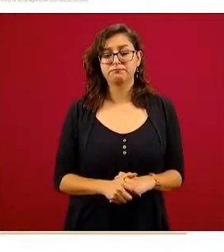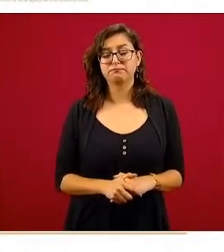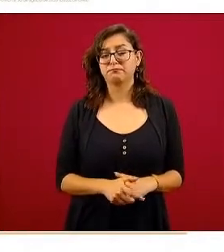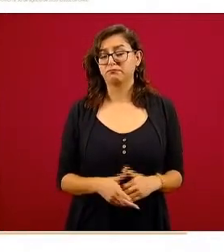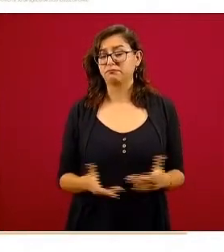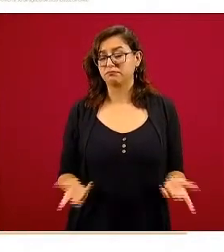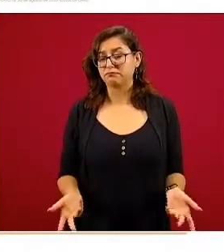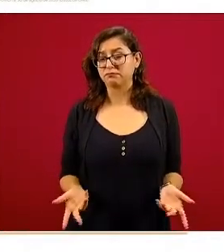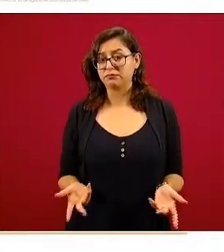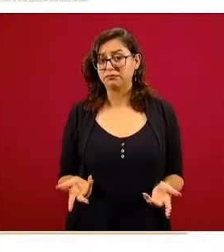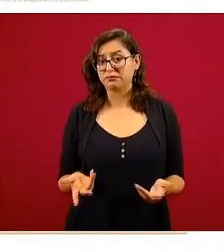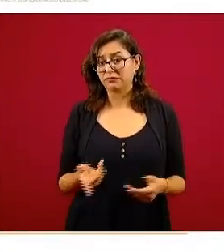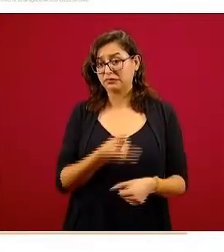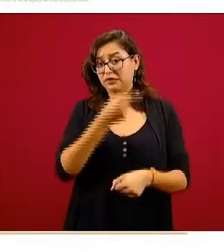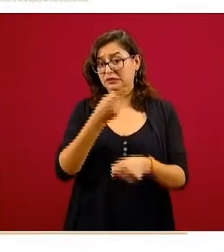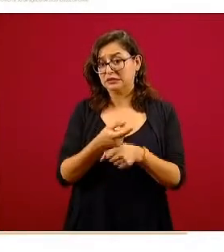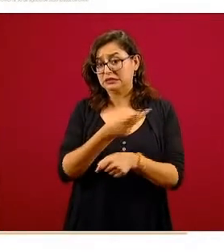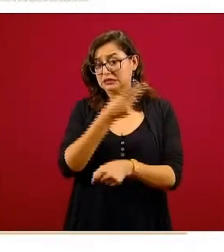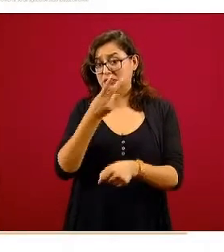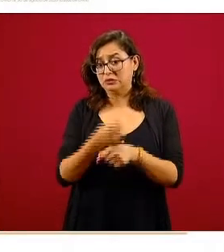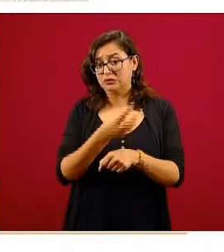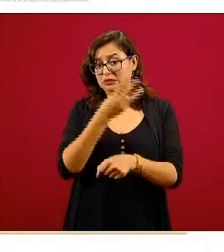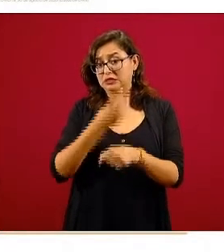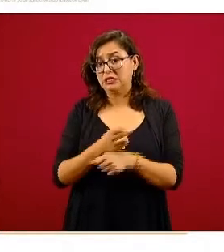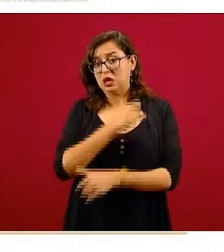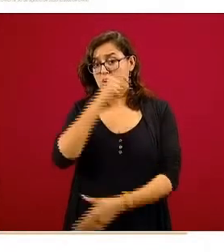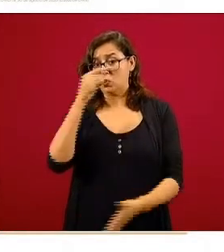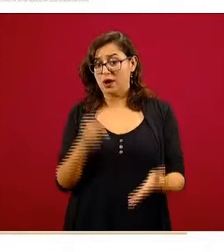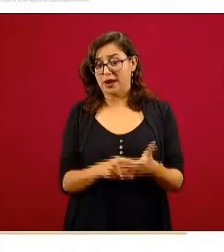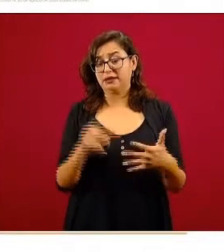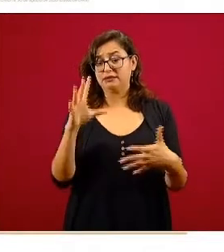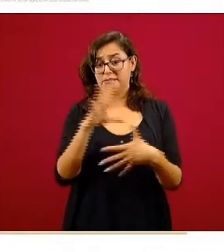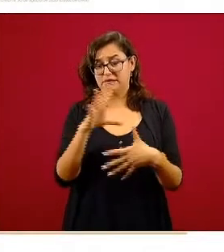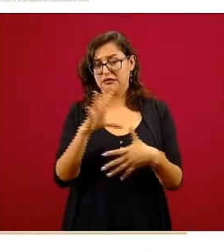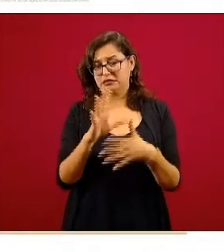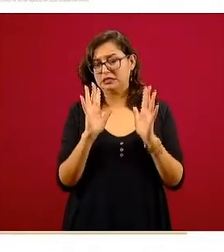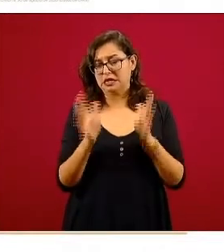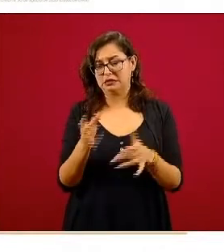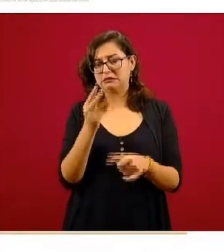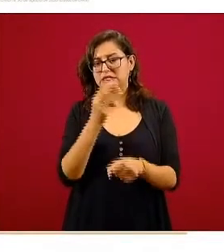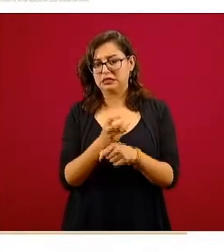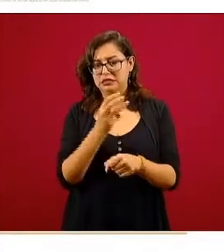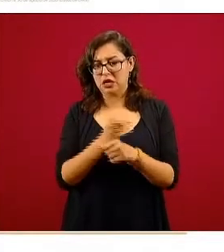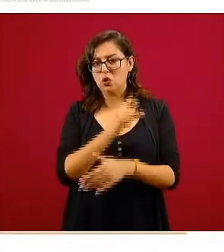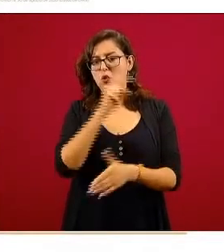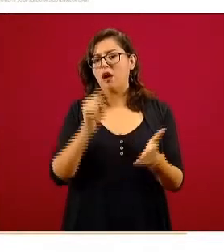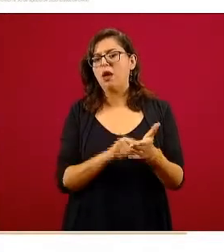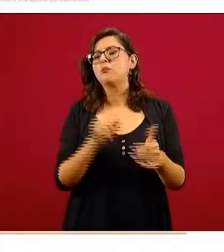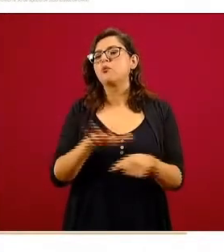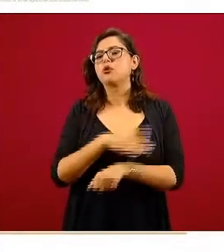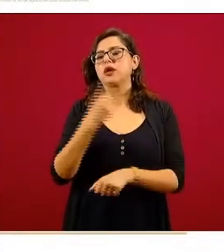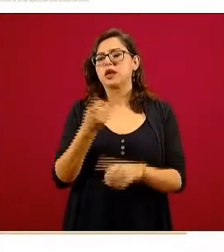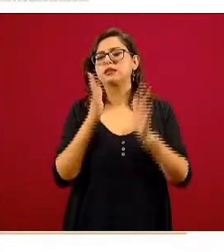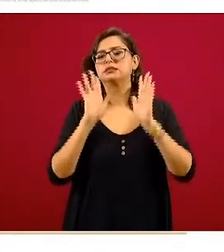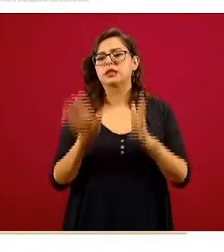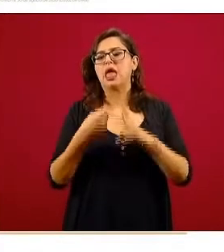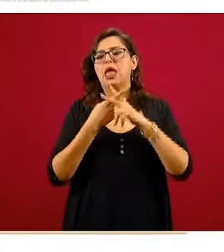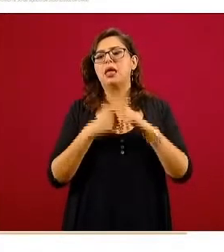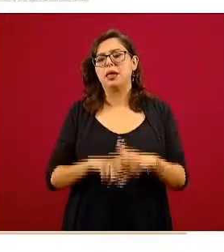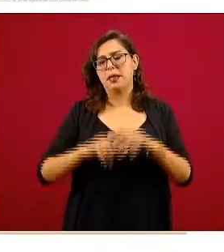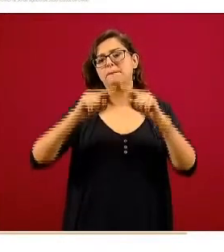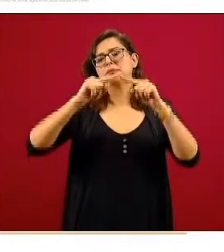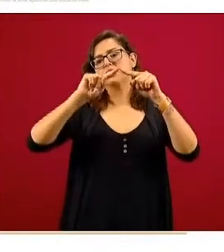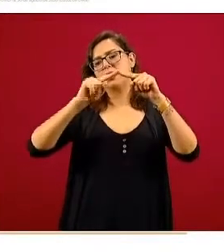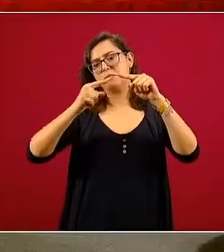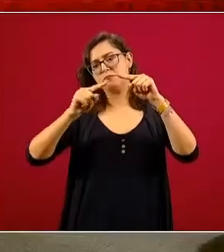los primeros lugares en el continente, y ahora se ocupa, ya vemos nuevamente una disminución en la presión, en